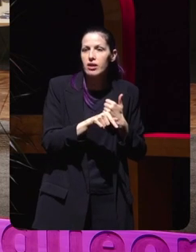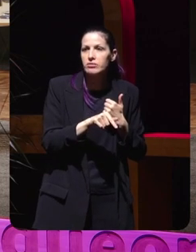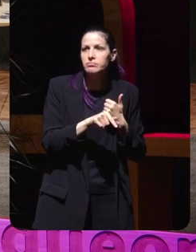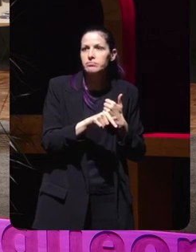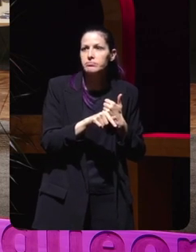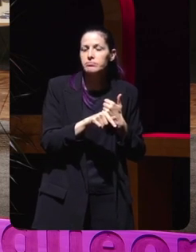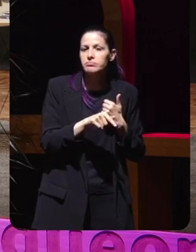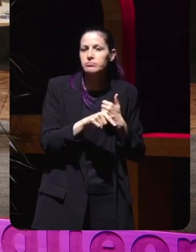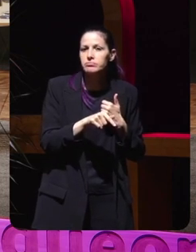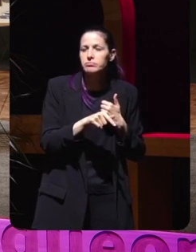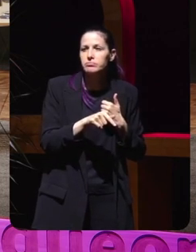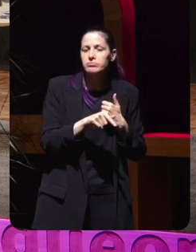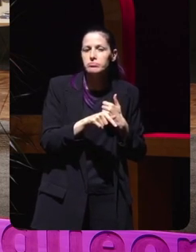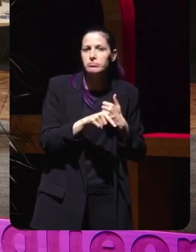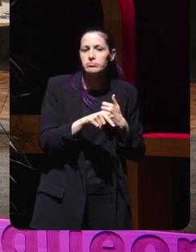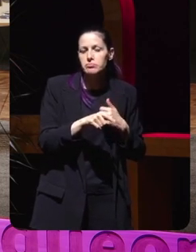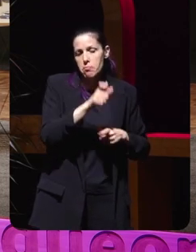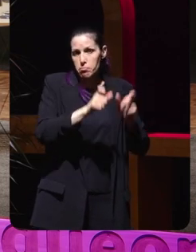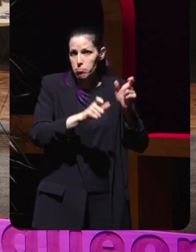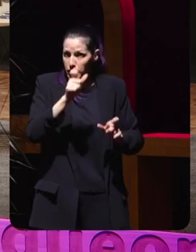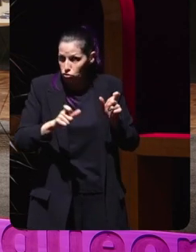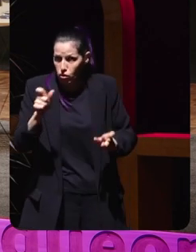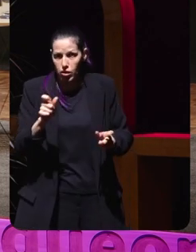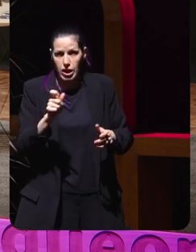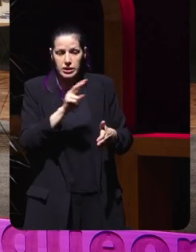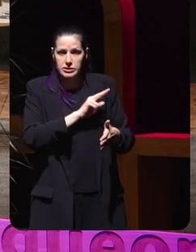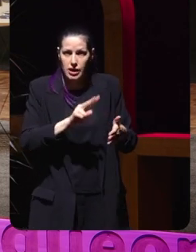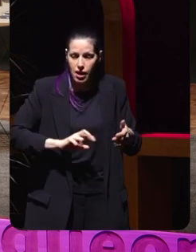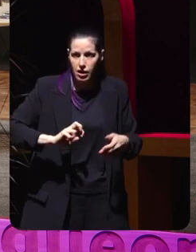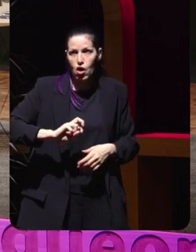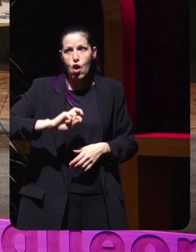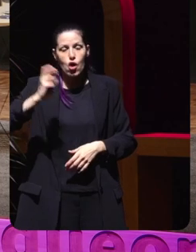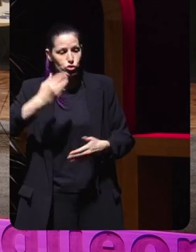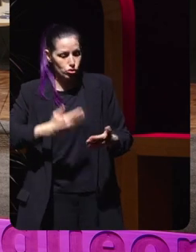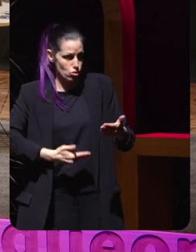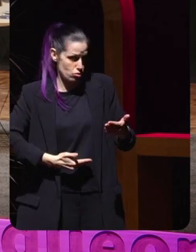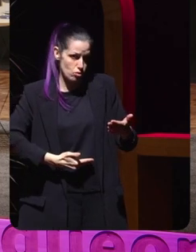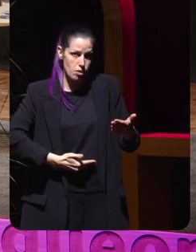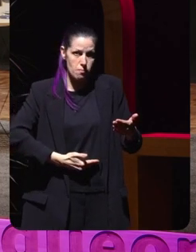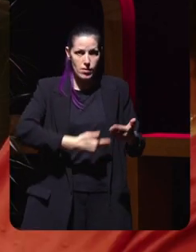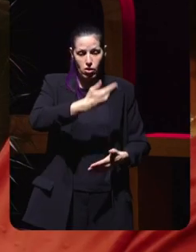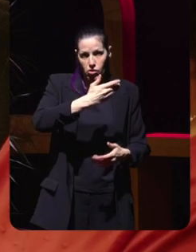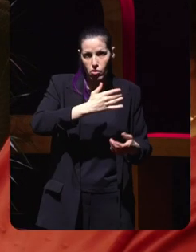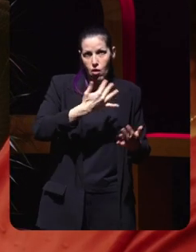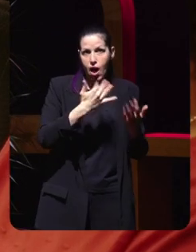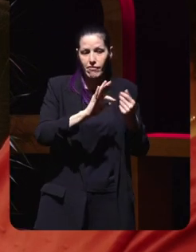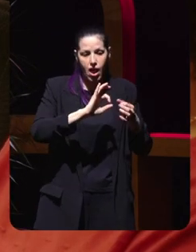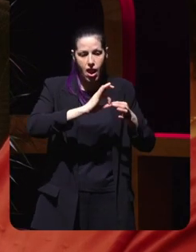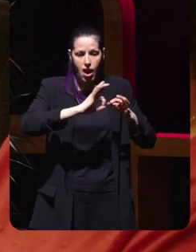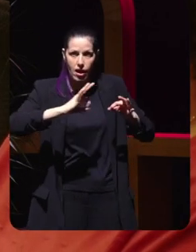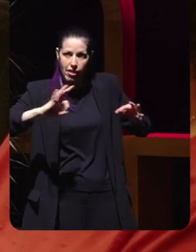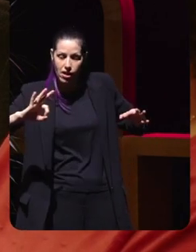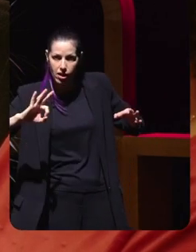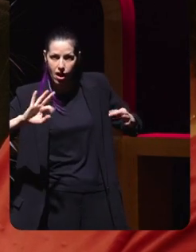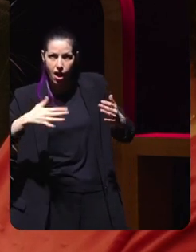y acabaron se fue haciendo Eco De este tema que inicialmente pues sacó un jornal local no como a día de pontevedra Pues en cadenas de alcance nacional